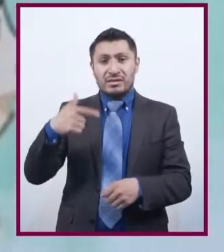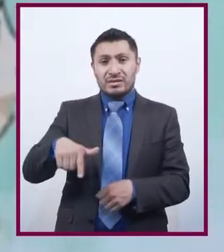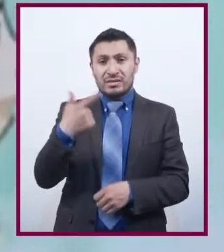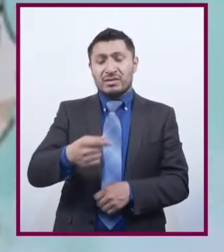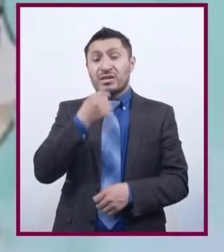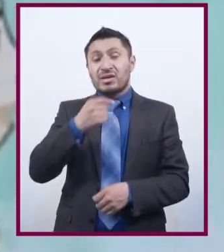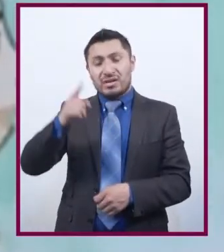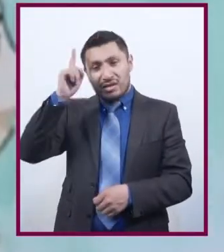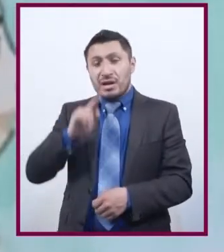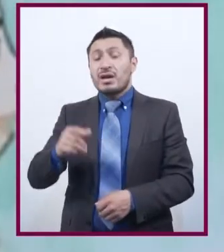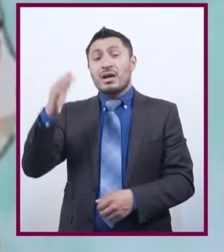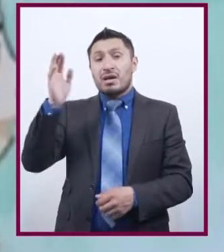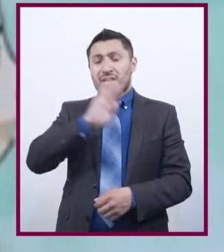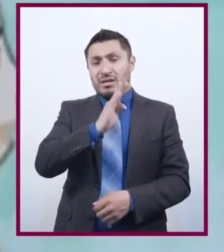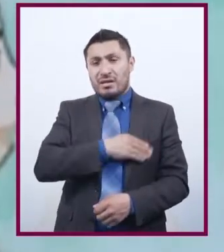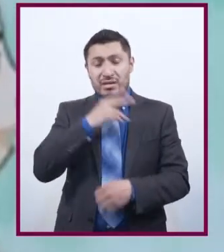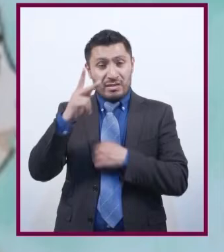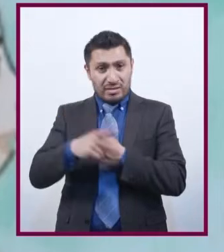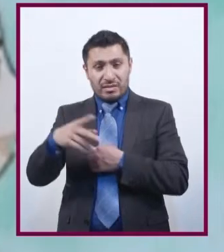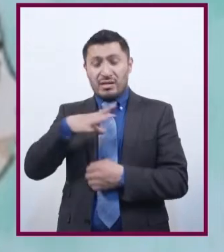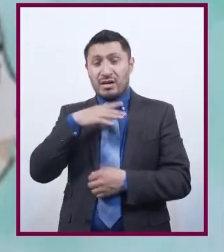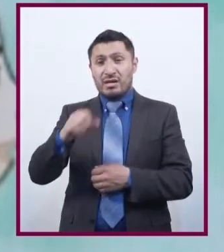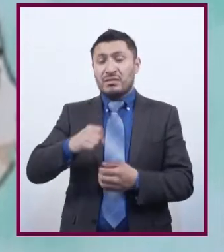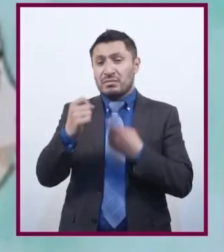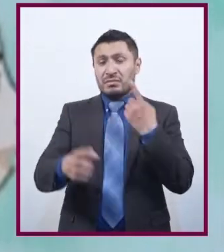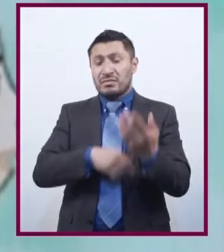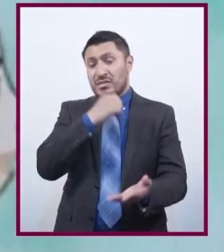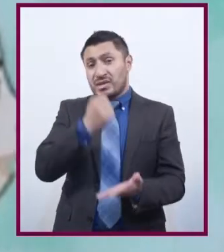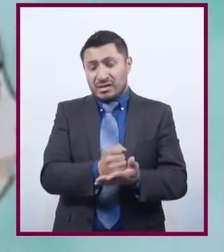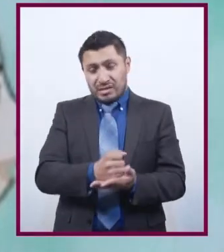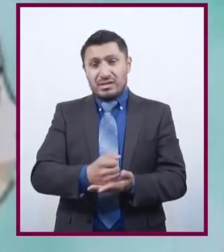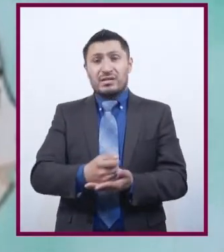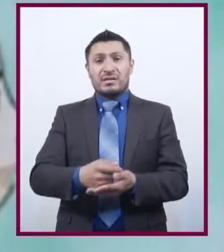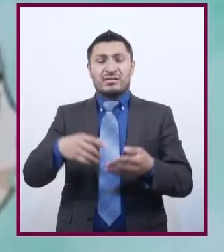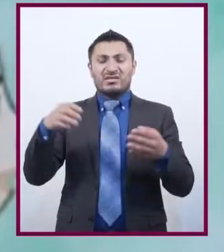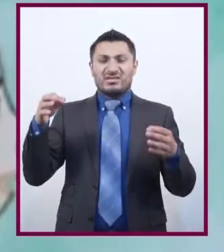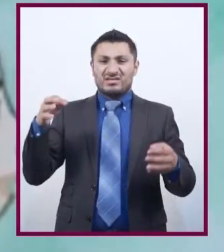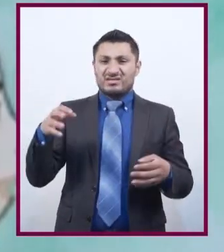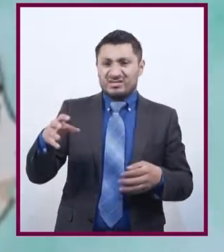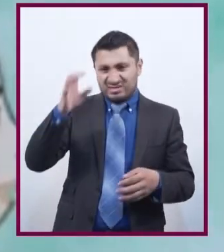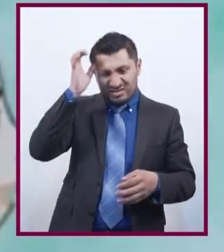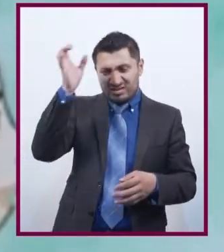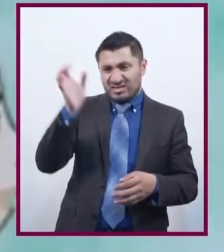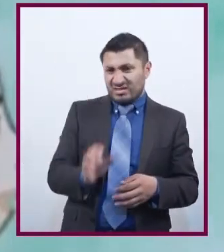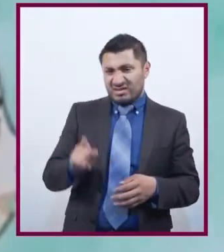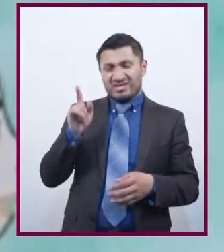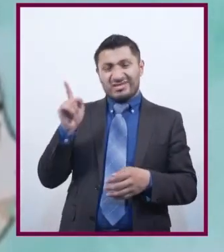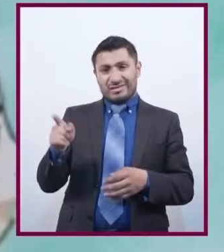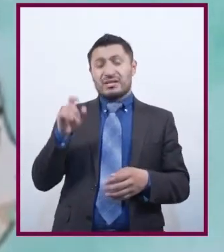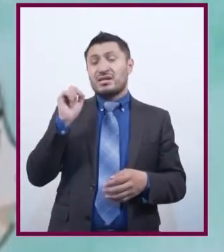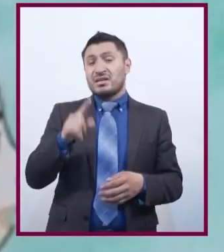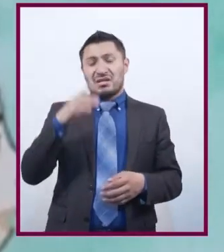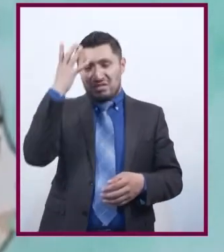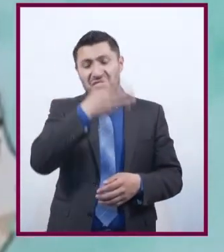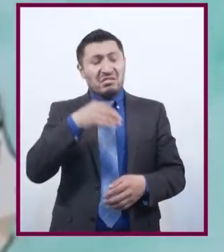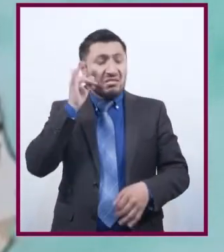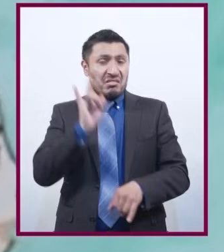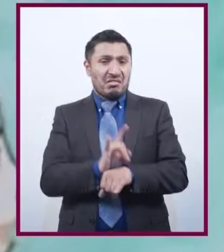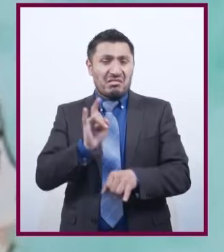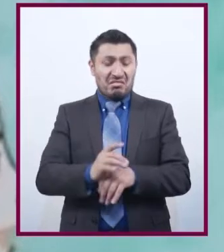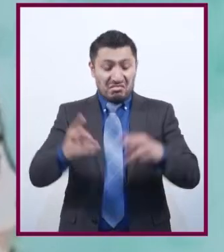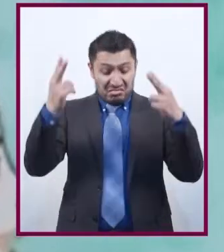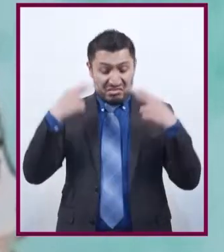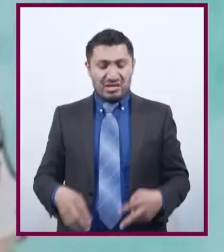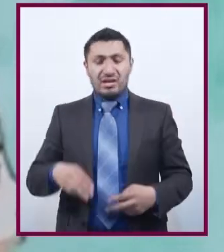de cumpleaños número 12 de la infanta de España y dejó algunas huellas de la frivolidad y la crueldad así como